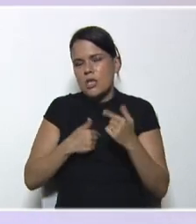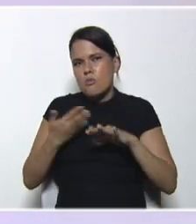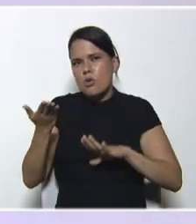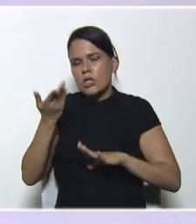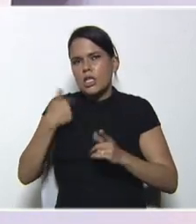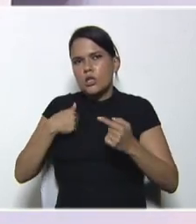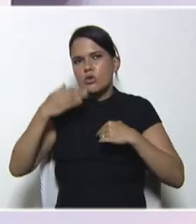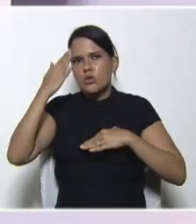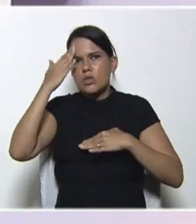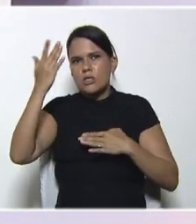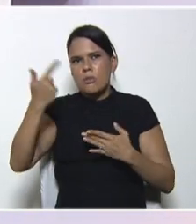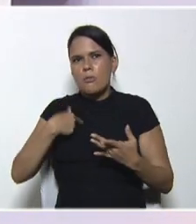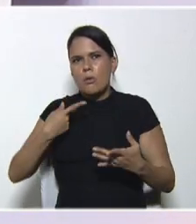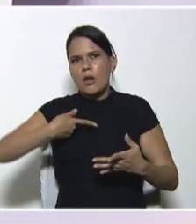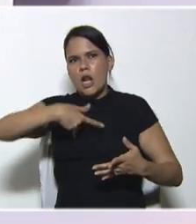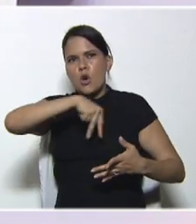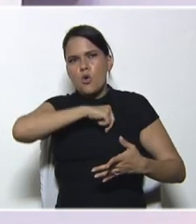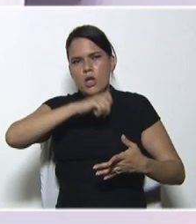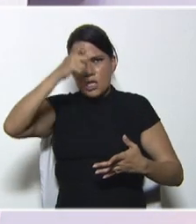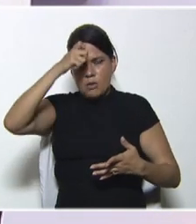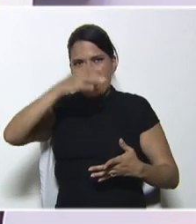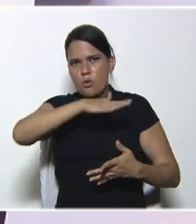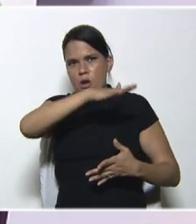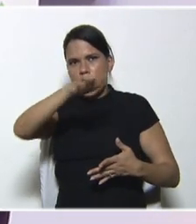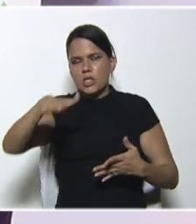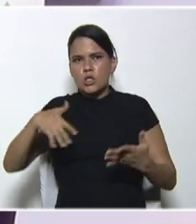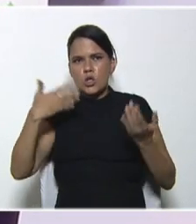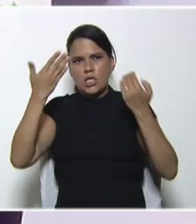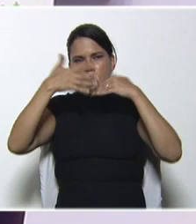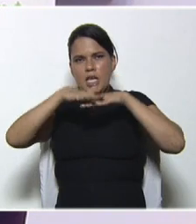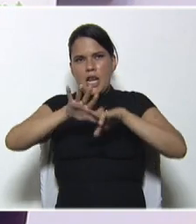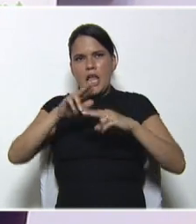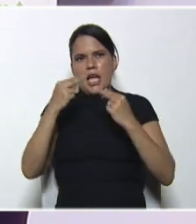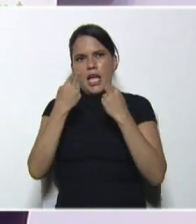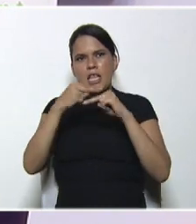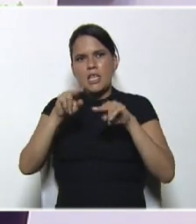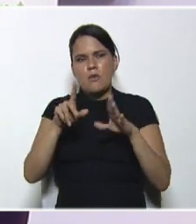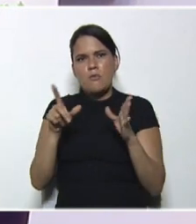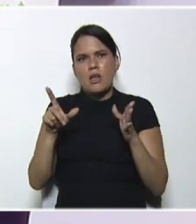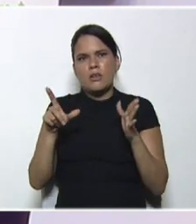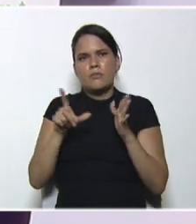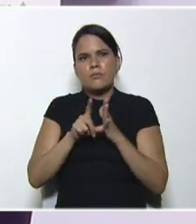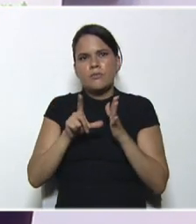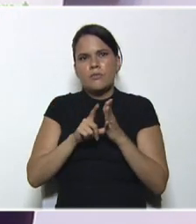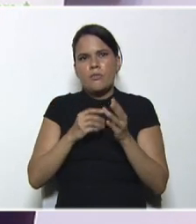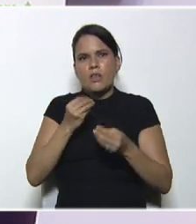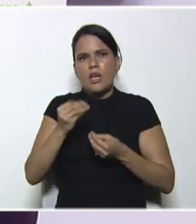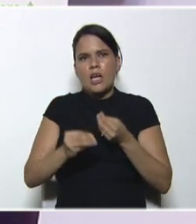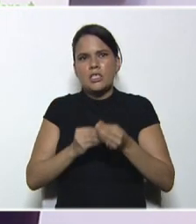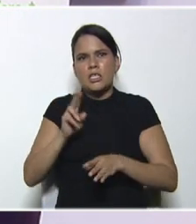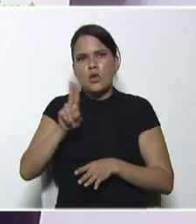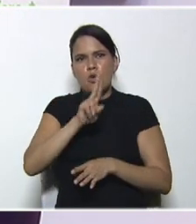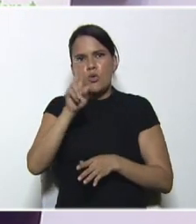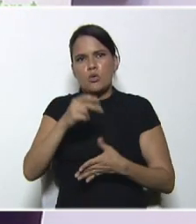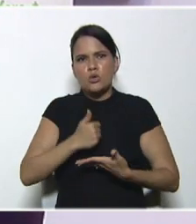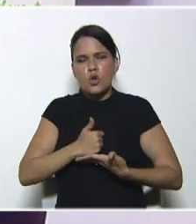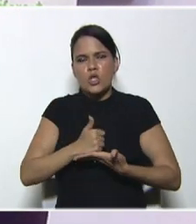para nuestra población integrada en el nivel de educación media, hacer uso de ayudas